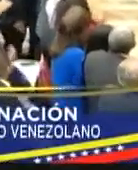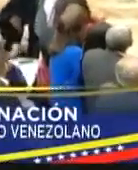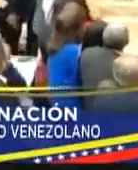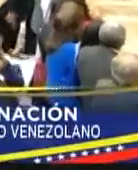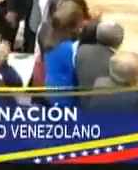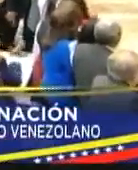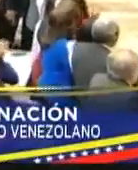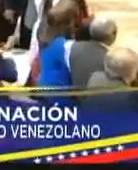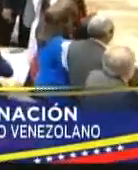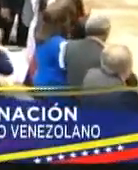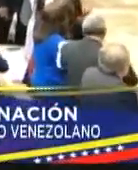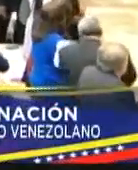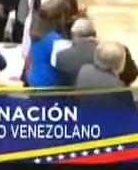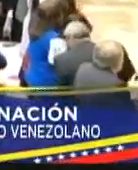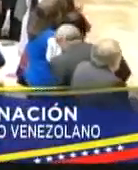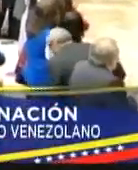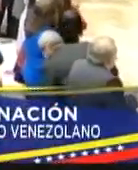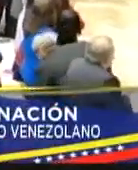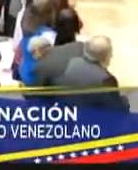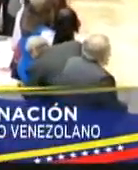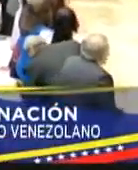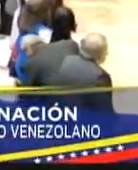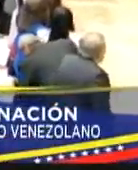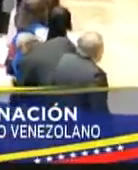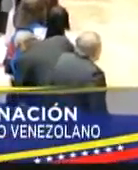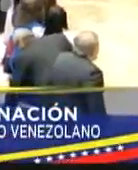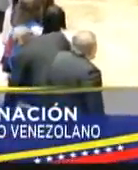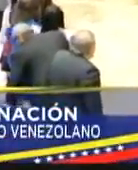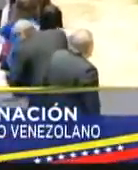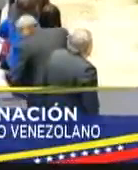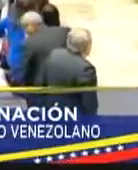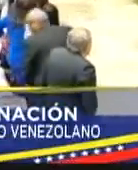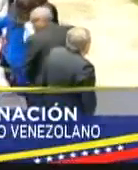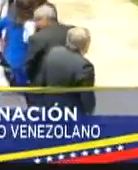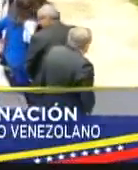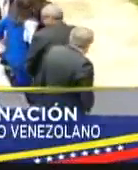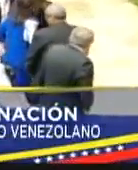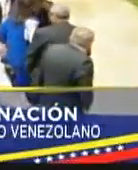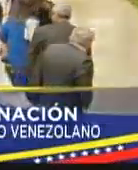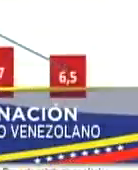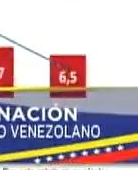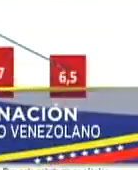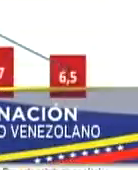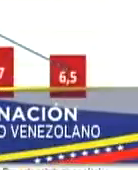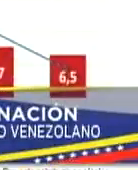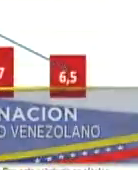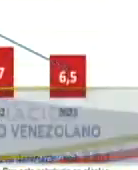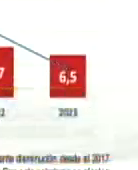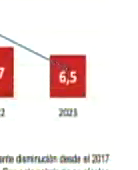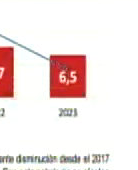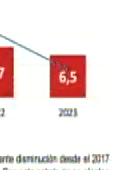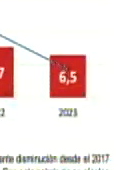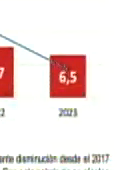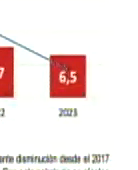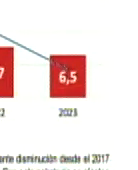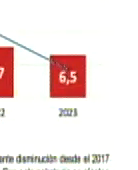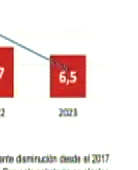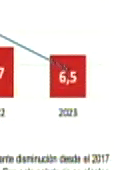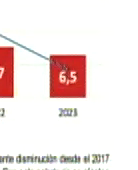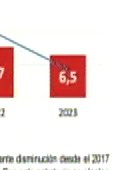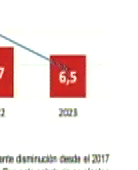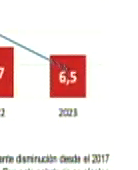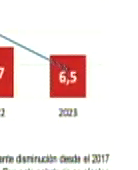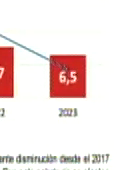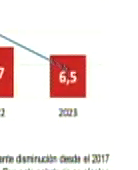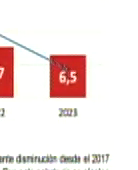Miren esta lámina Para que veamos paso a paso cómo hemos avanzado en la misma medida